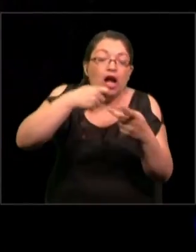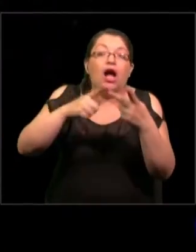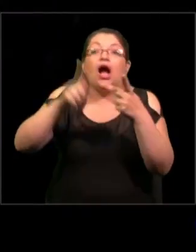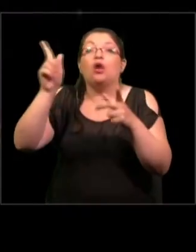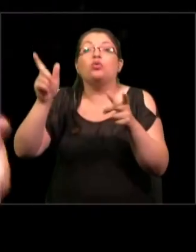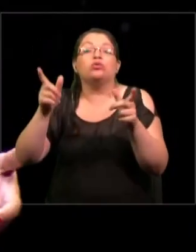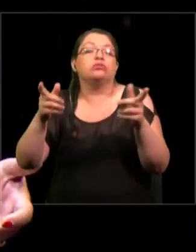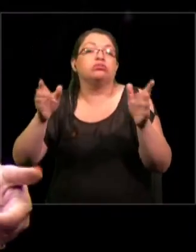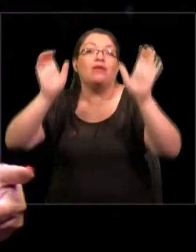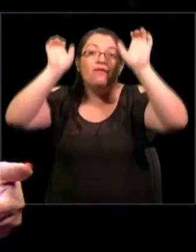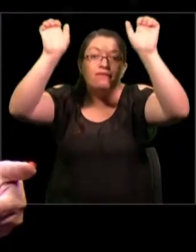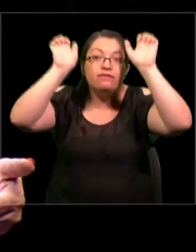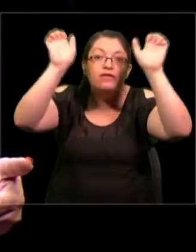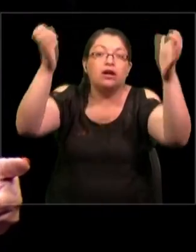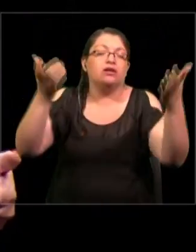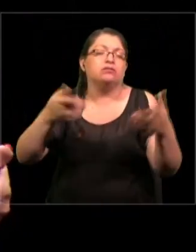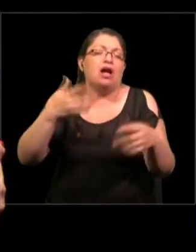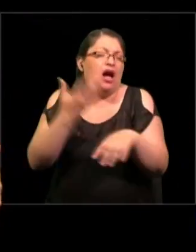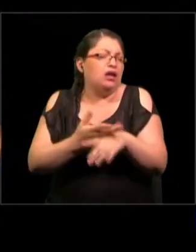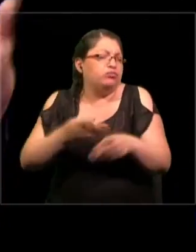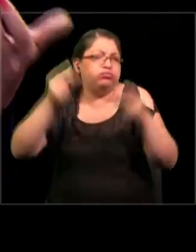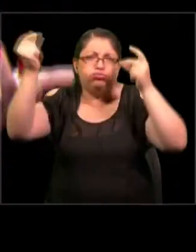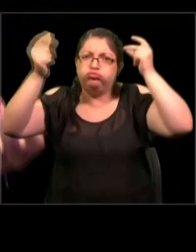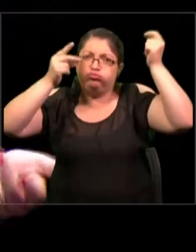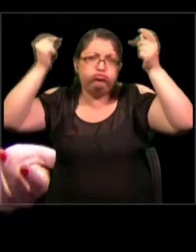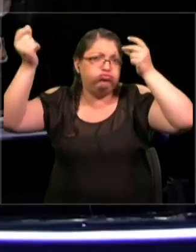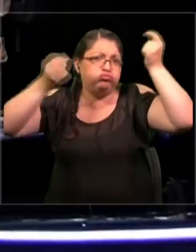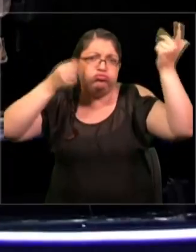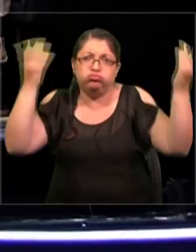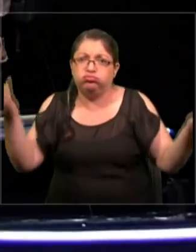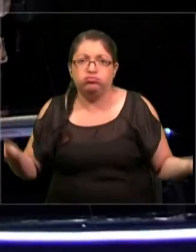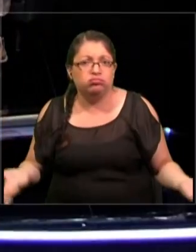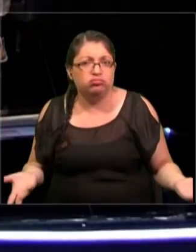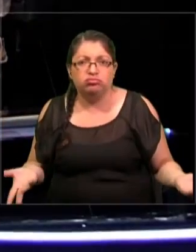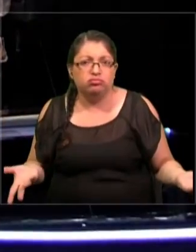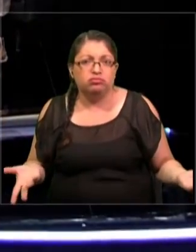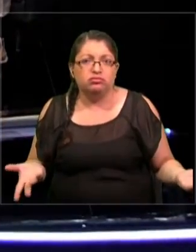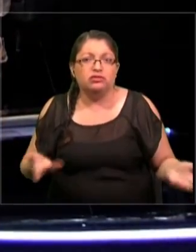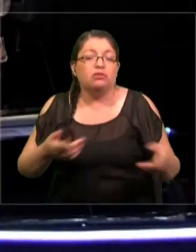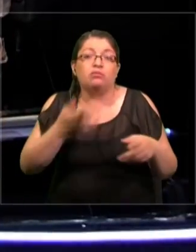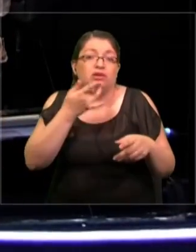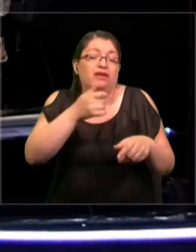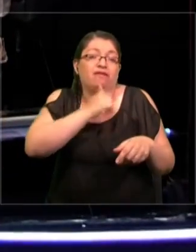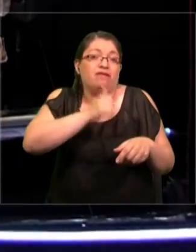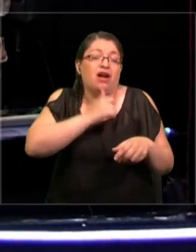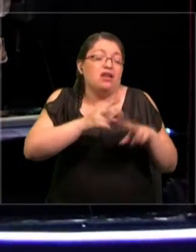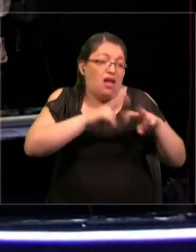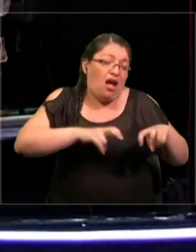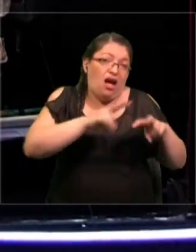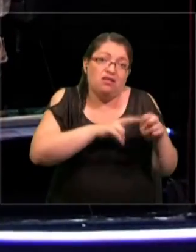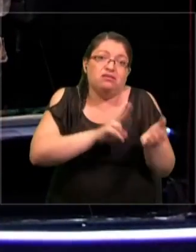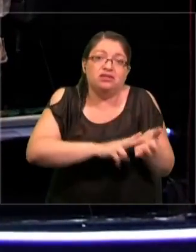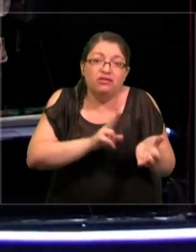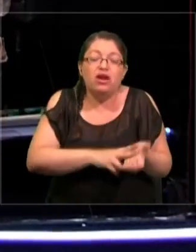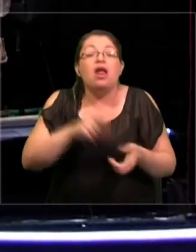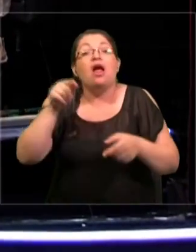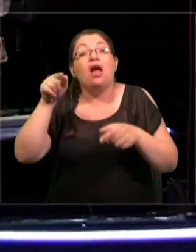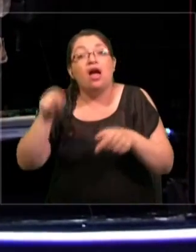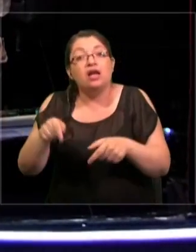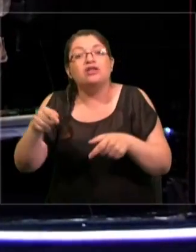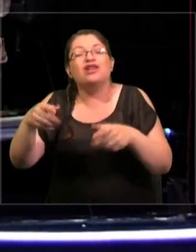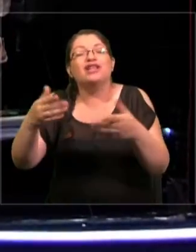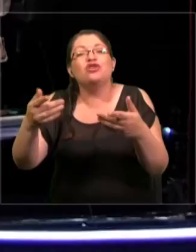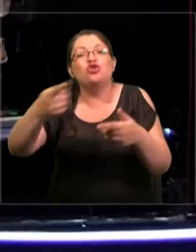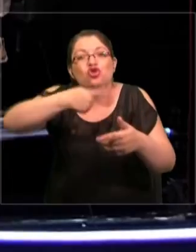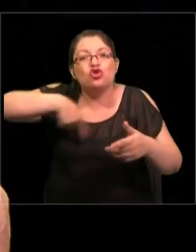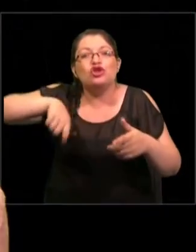narcobarristas, en fin, hay mucha creatividad frente a la falta de criterio y análisis, son los otros que tienen que ser parte de